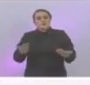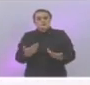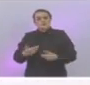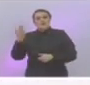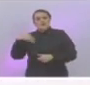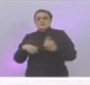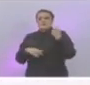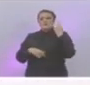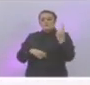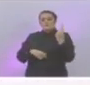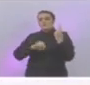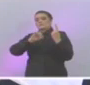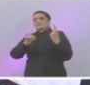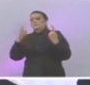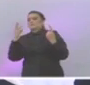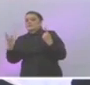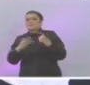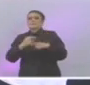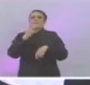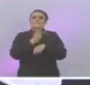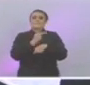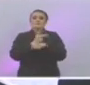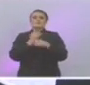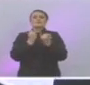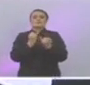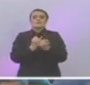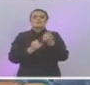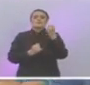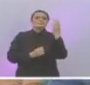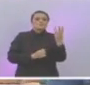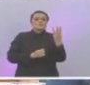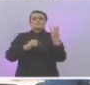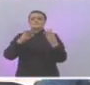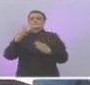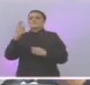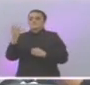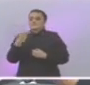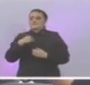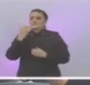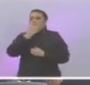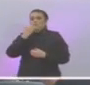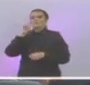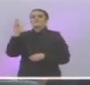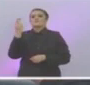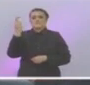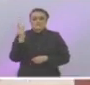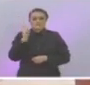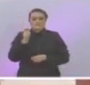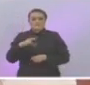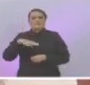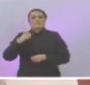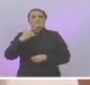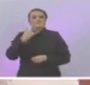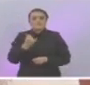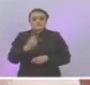como 1 de cada 3 en bachillerato y 2 de cada 3 en educación superior. Junto a este esfuerzo,